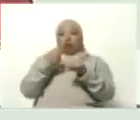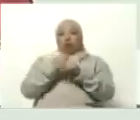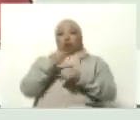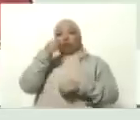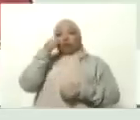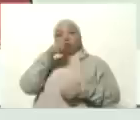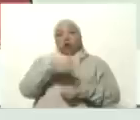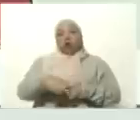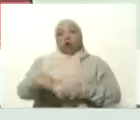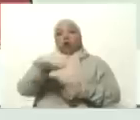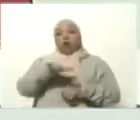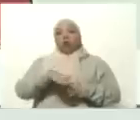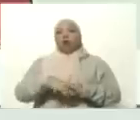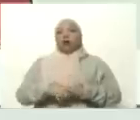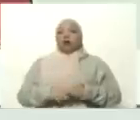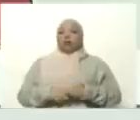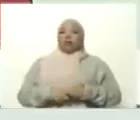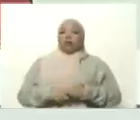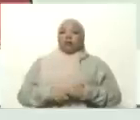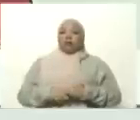fracaso. Todas.